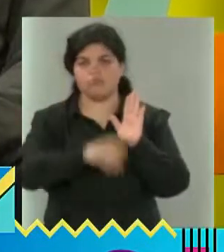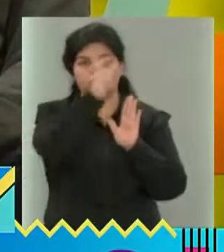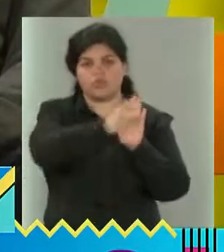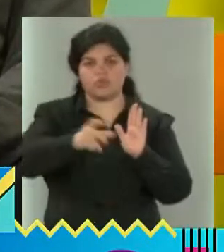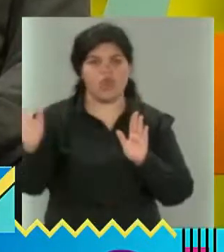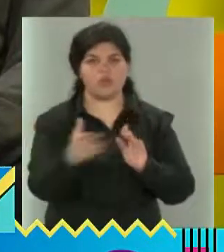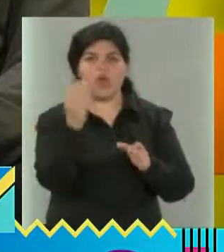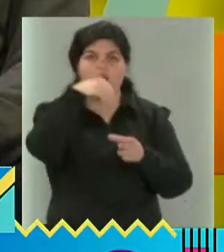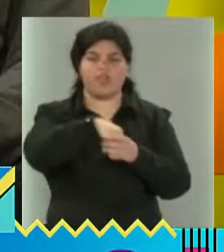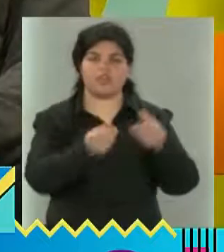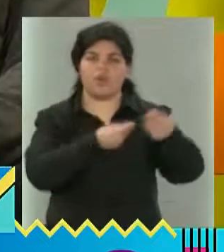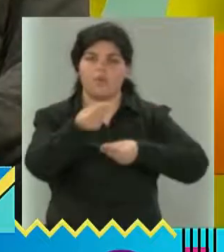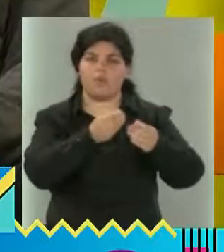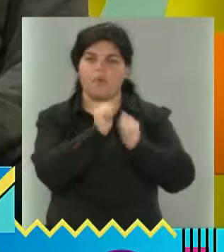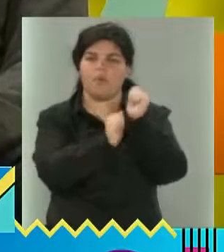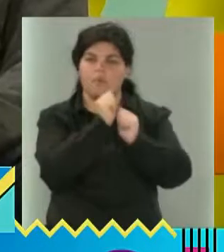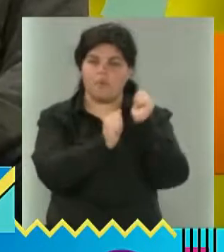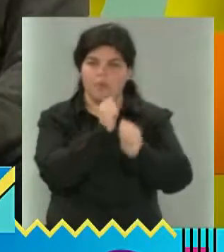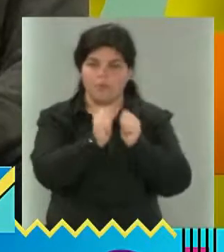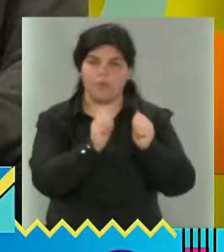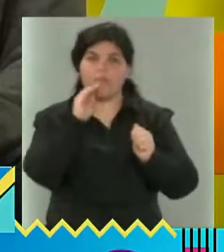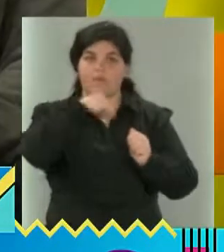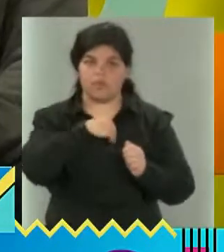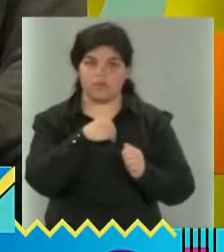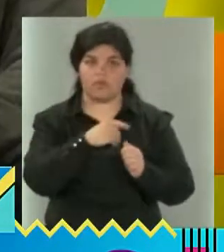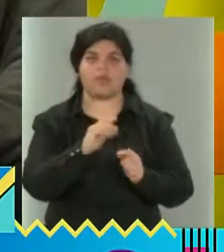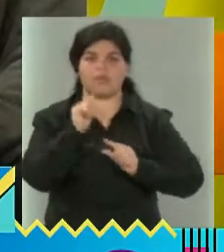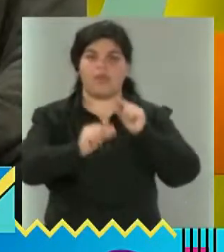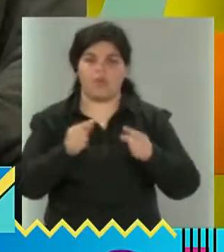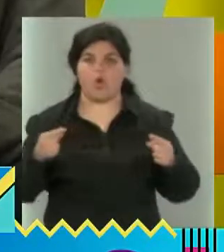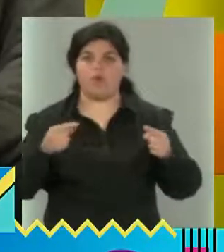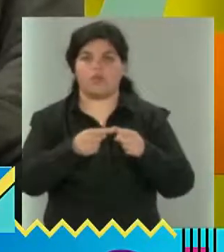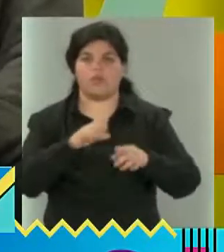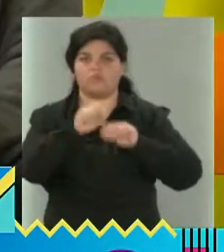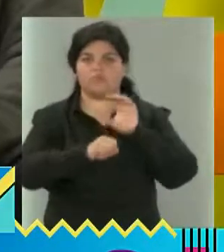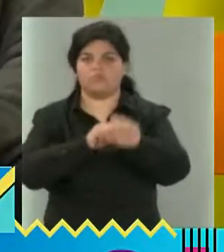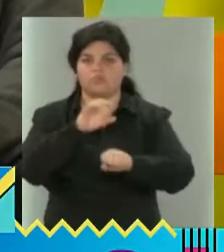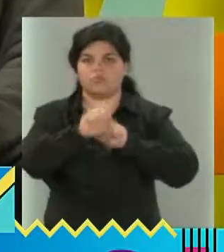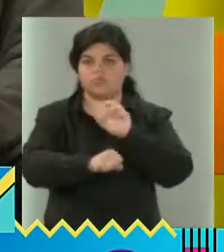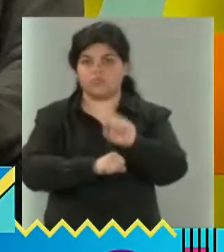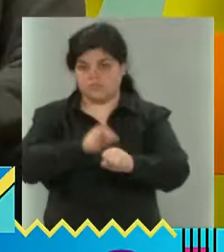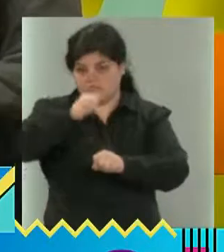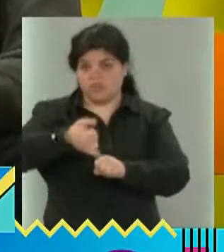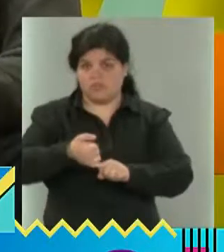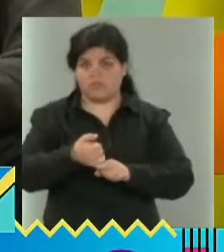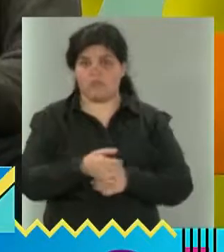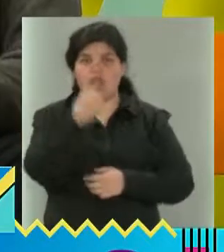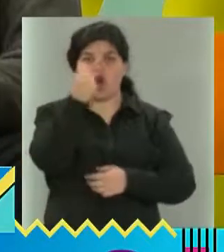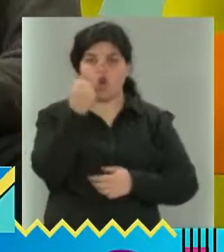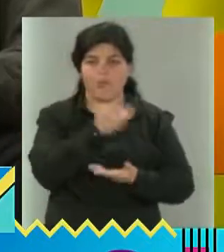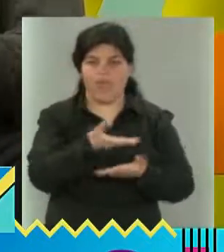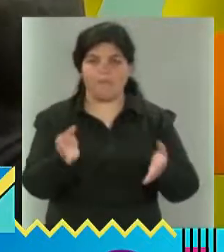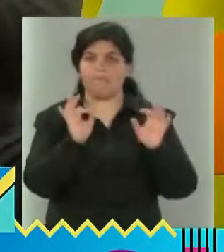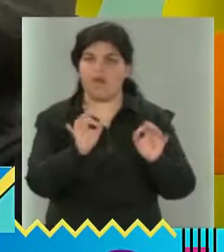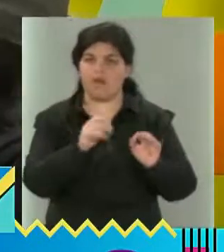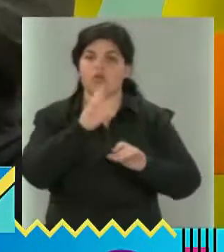vitivinícolas, sí. y esos objetivos en general se han ido cumpliendo. O sea, metas económicas o macroeconómicas se han ido cumpliendo, por suerte. ¿Sí? Incluso algunas se cumplieron